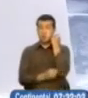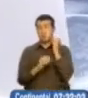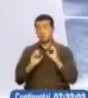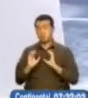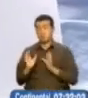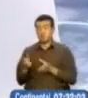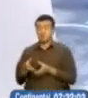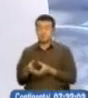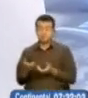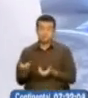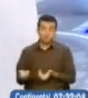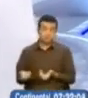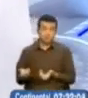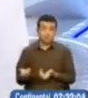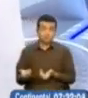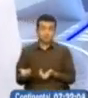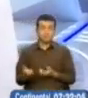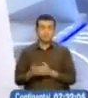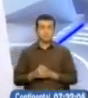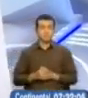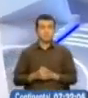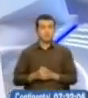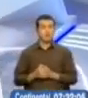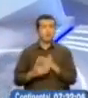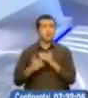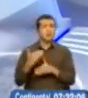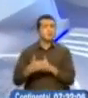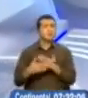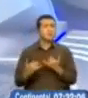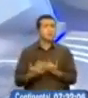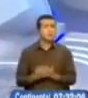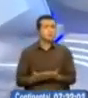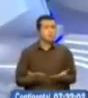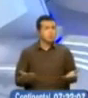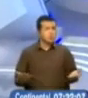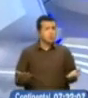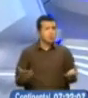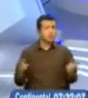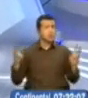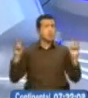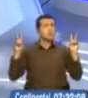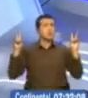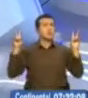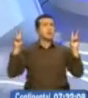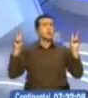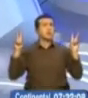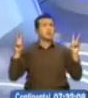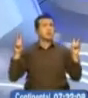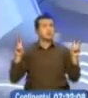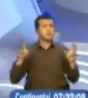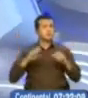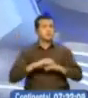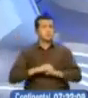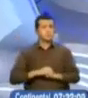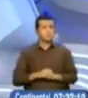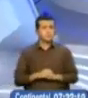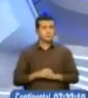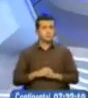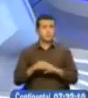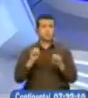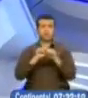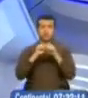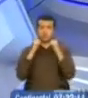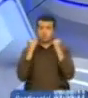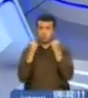pudientes. Eso ha incidido en el tema de una